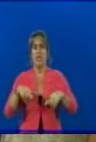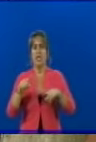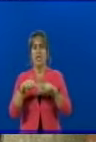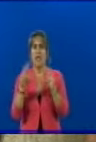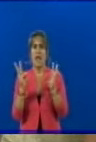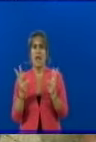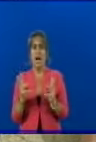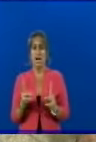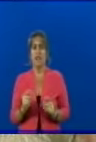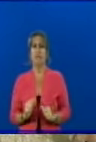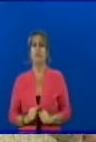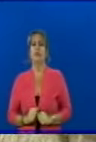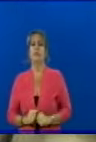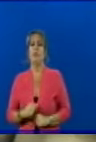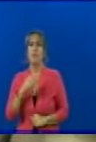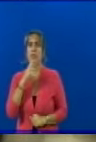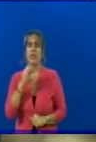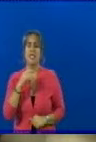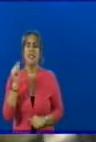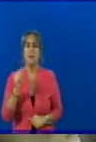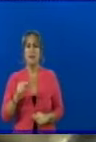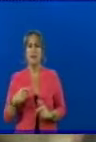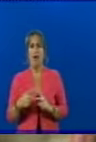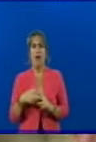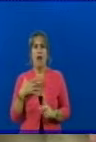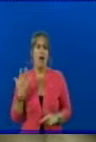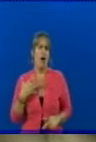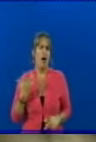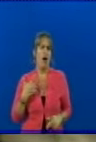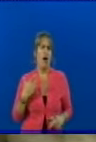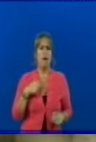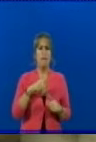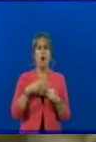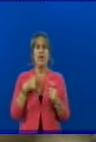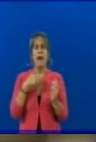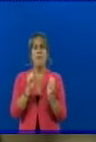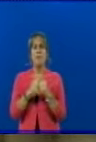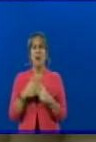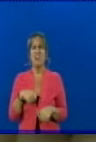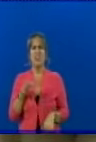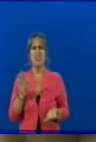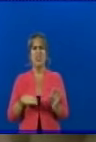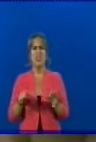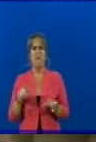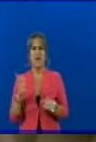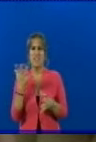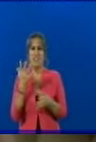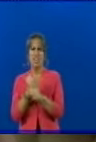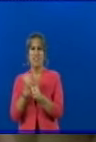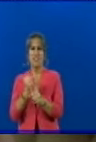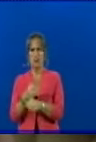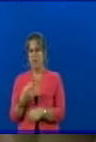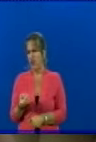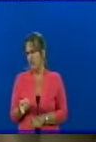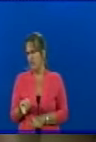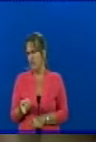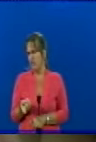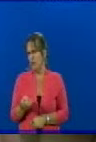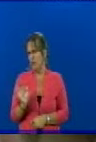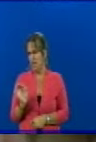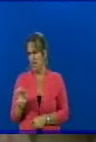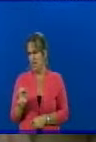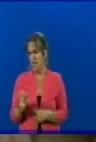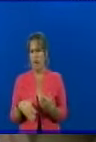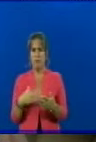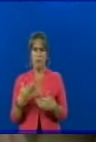cantidad. Hay unas personas que se quejan un poco porque dice que la calidad del pan también depende de los turnos. ¿Qué me puede decir usted? ¿Eso es